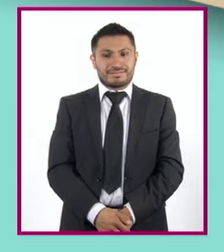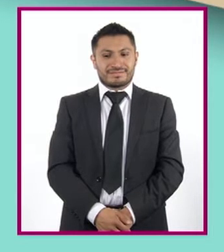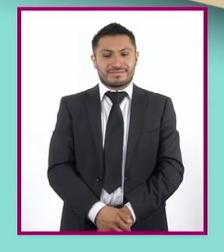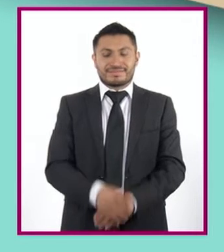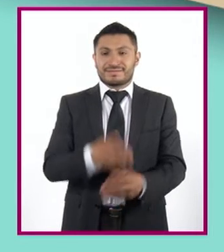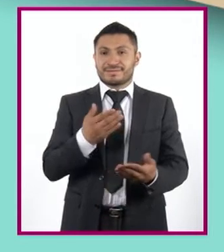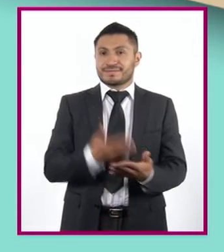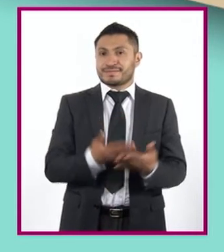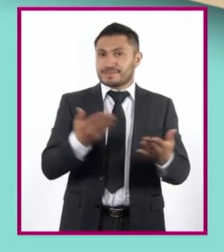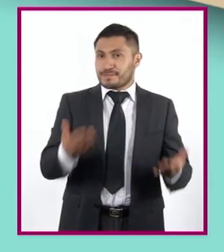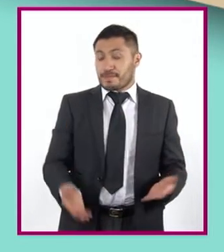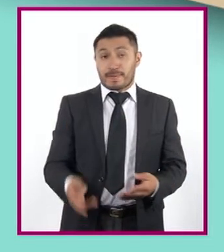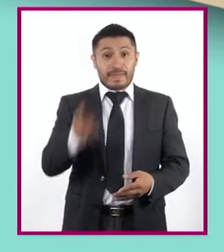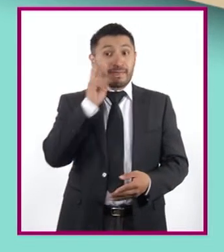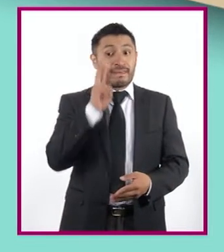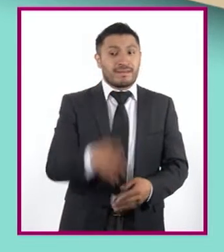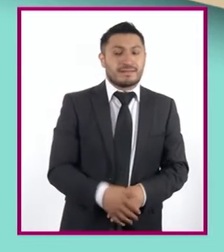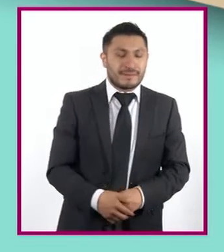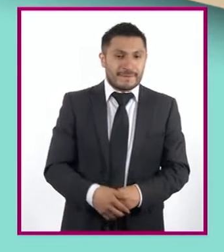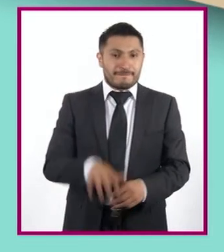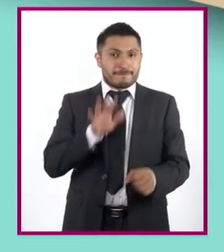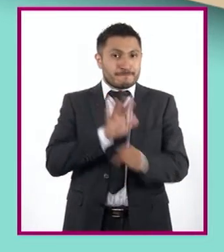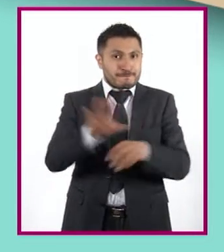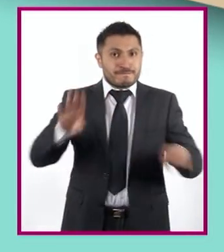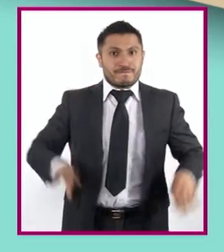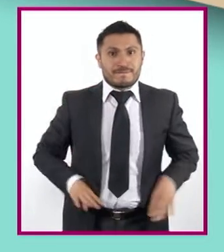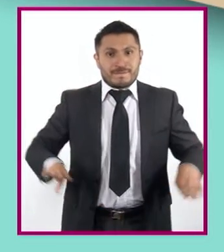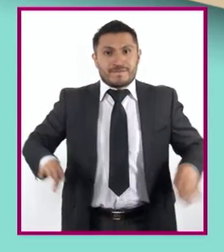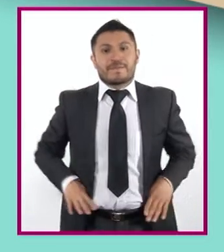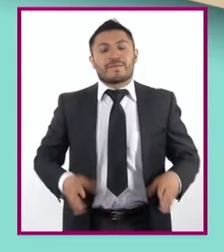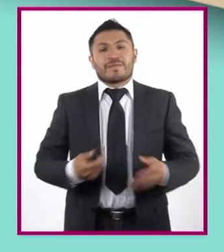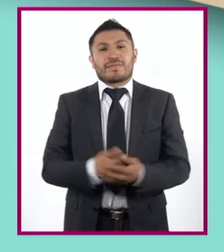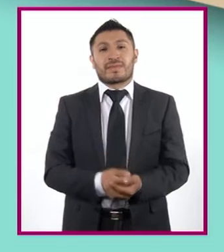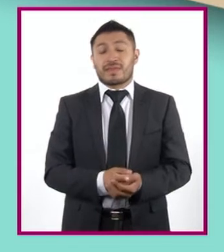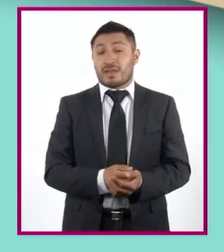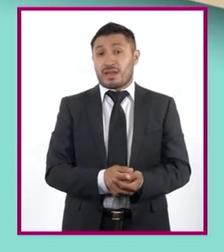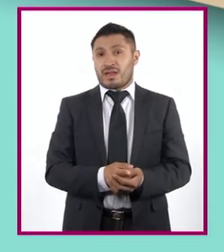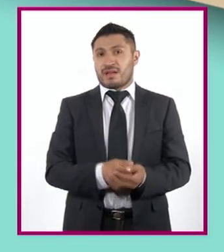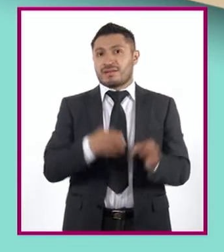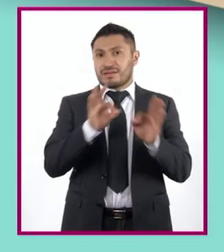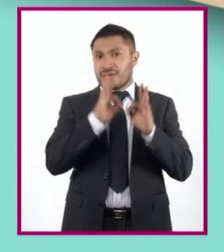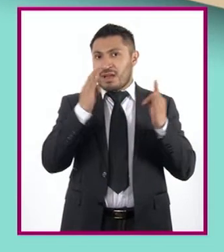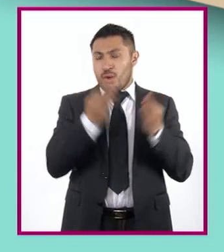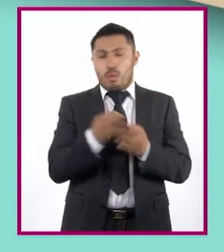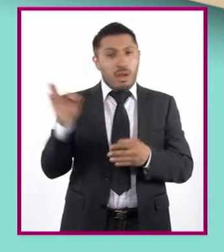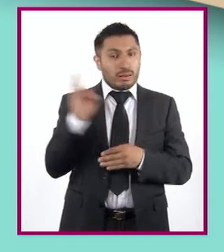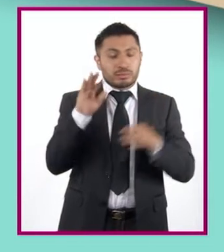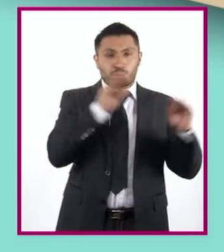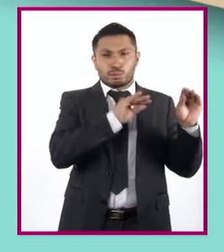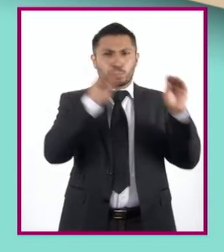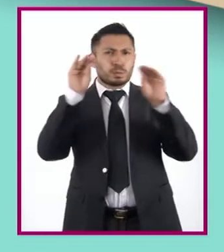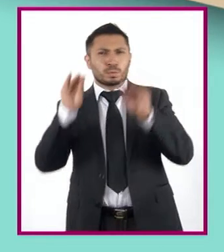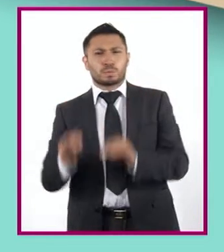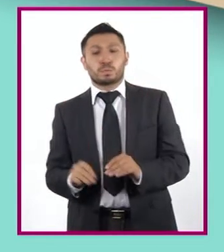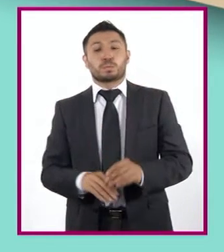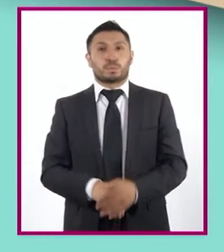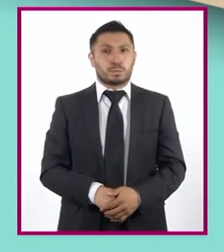Ahora bien, veamos cuáles son las características de las figuras cuando han sido trasladadas.